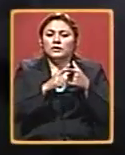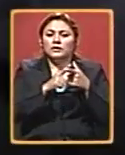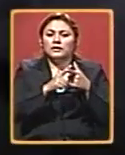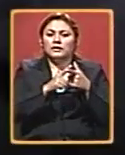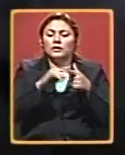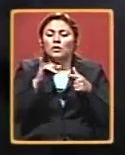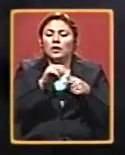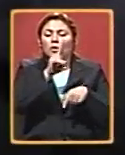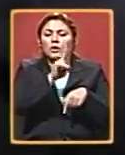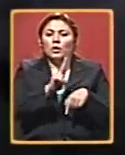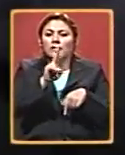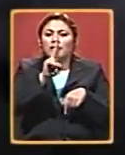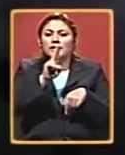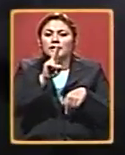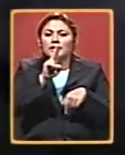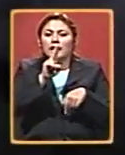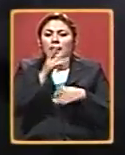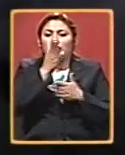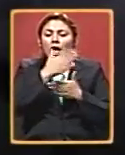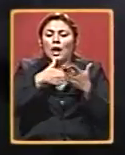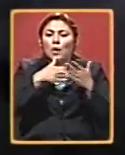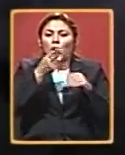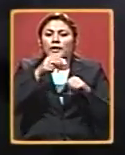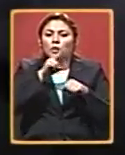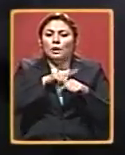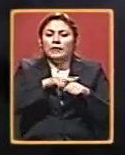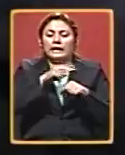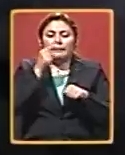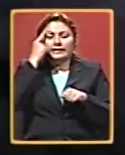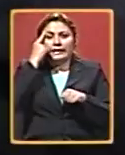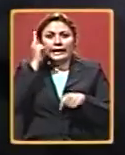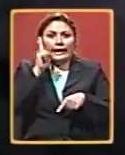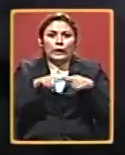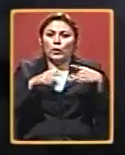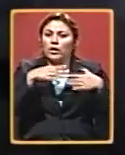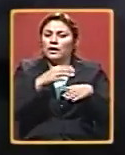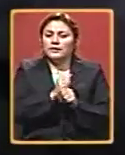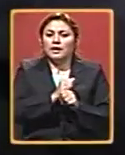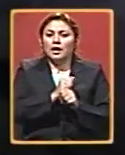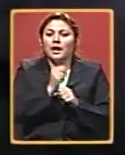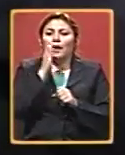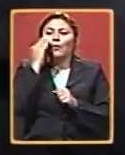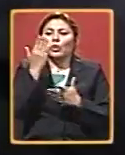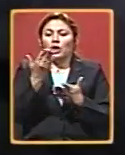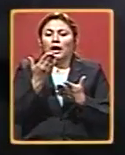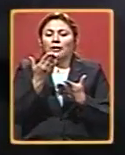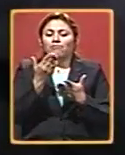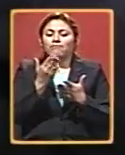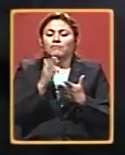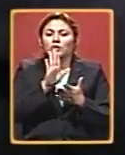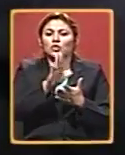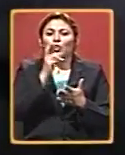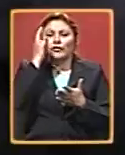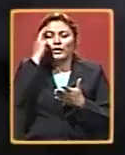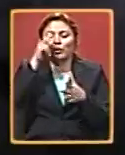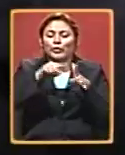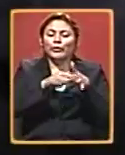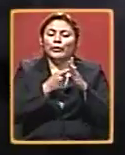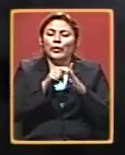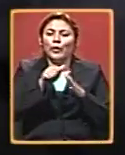una universidad haciendo algo que naturalmente uno pensaría no puede hacer, ¿verdad? Porque su razón de ser es otra,